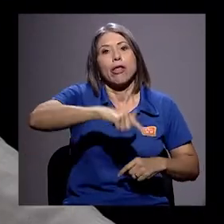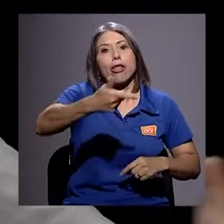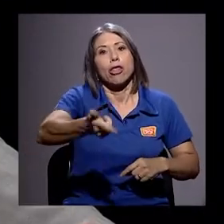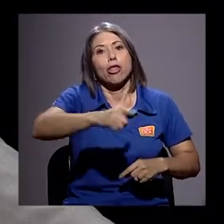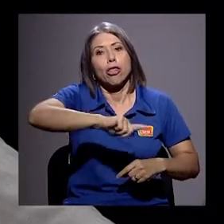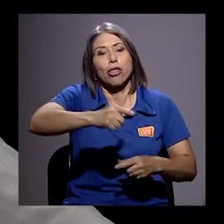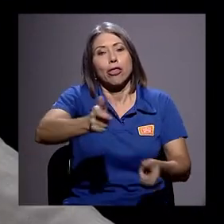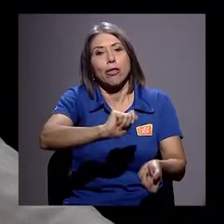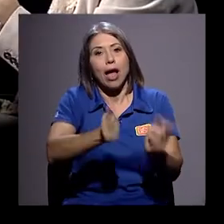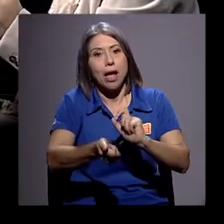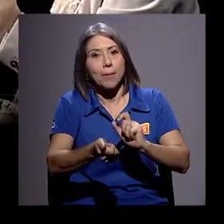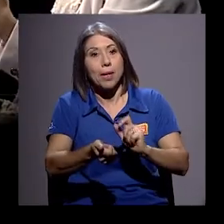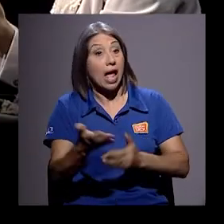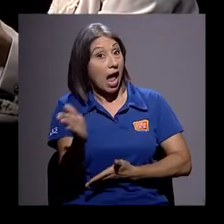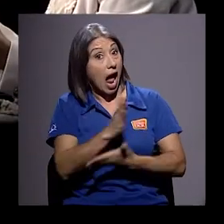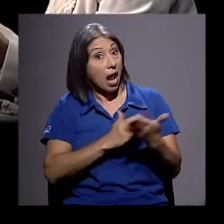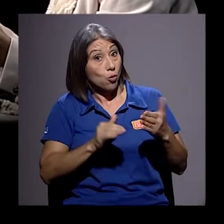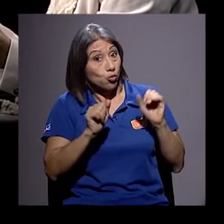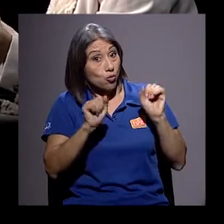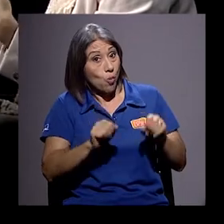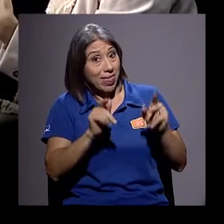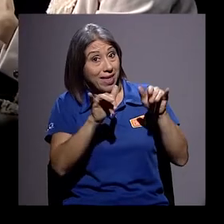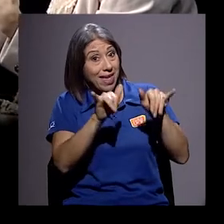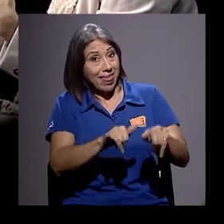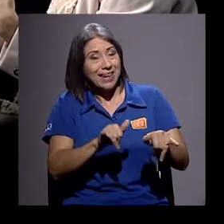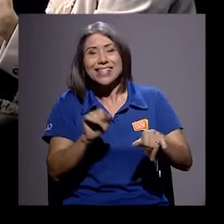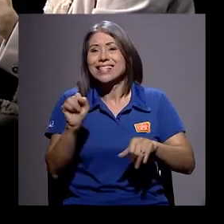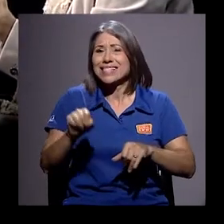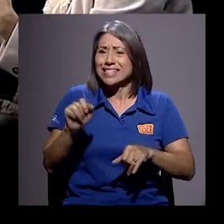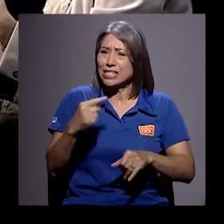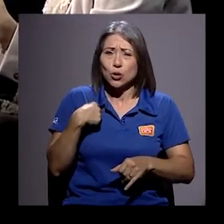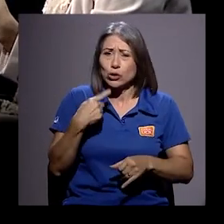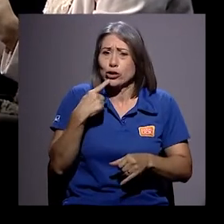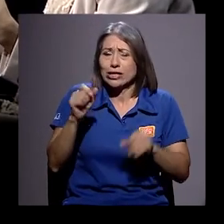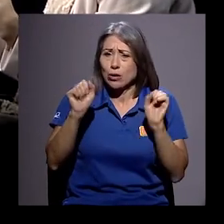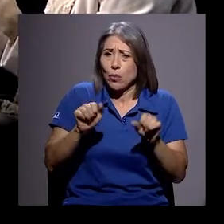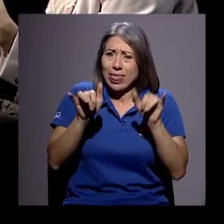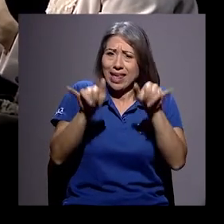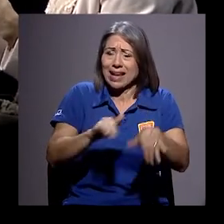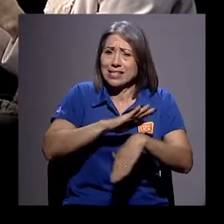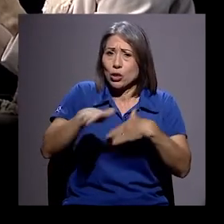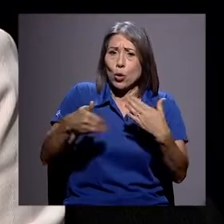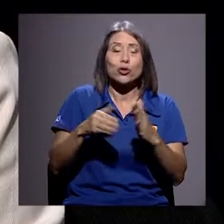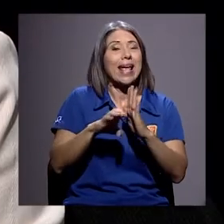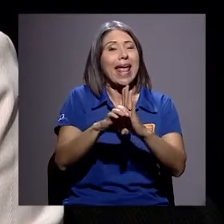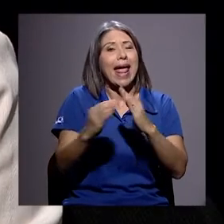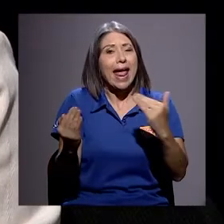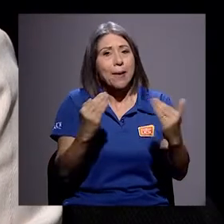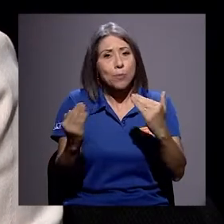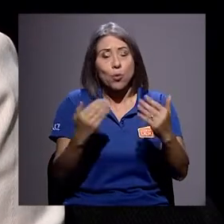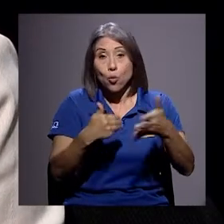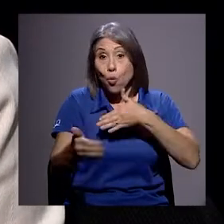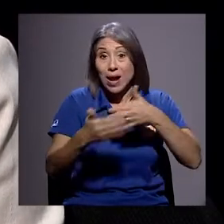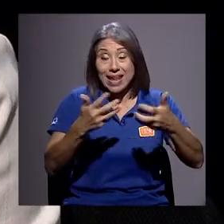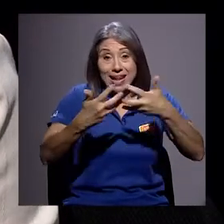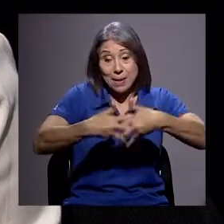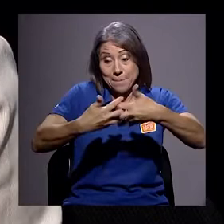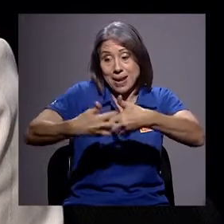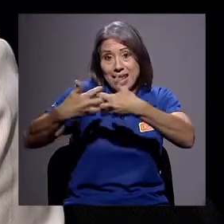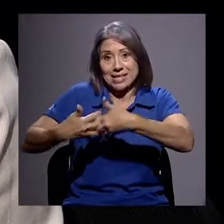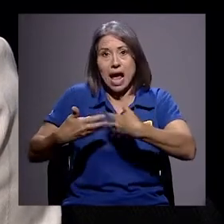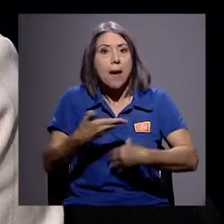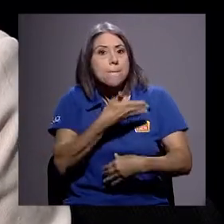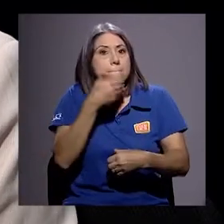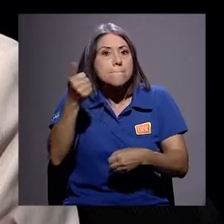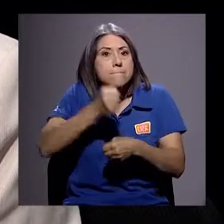por supuesto yo no digo que tienen que quedar todos pero estamos vamos a ver cualquier empresa y a sus mejores funcionarios sus